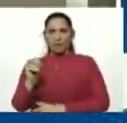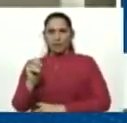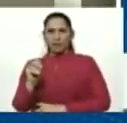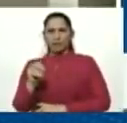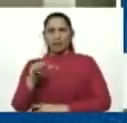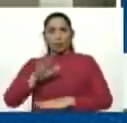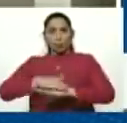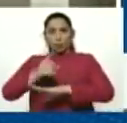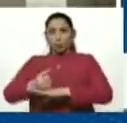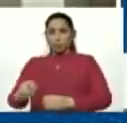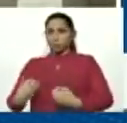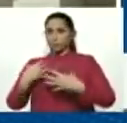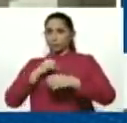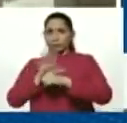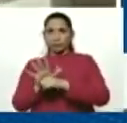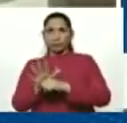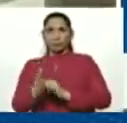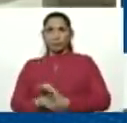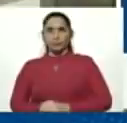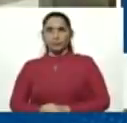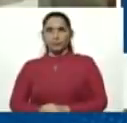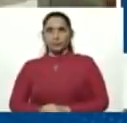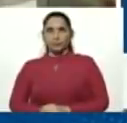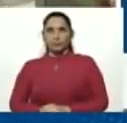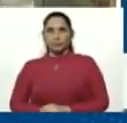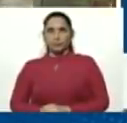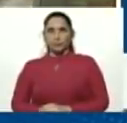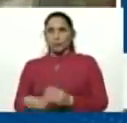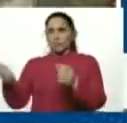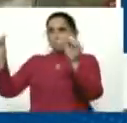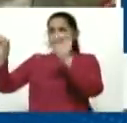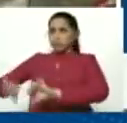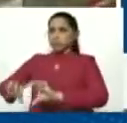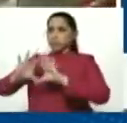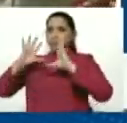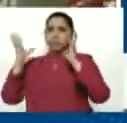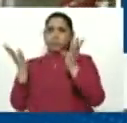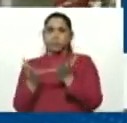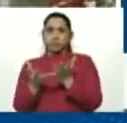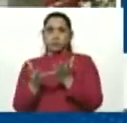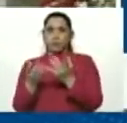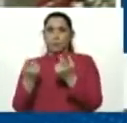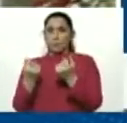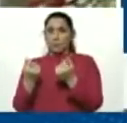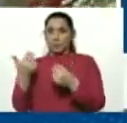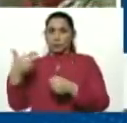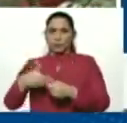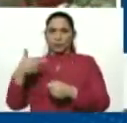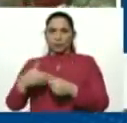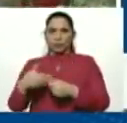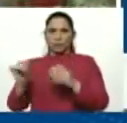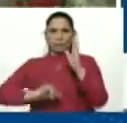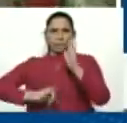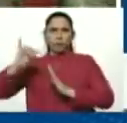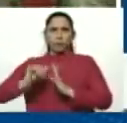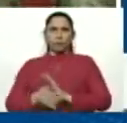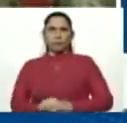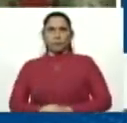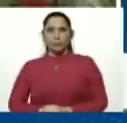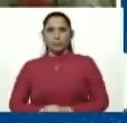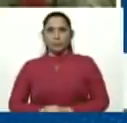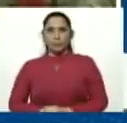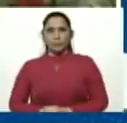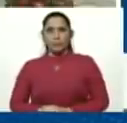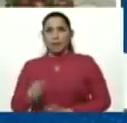de la pandemia del coronavirus y el colapso mundial, el precio del petróleo se fue